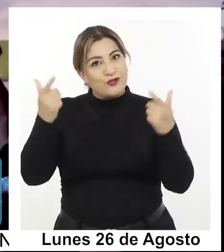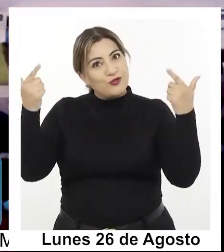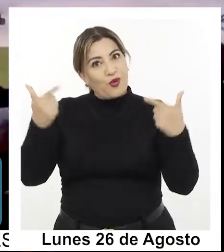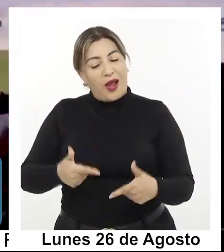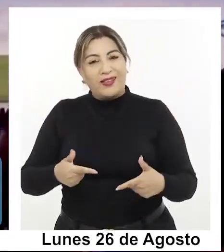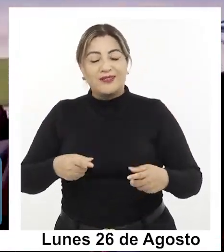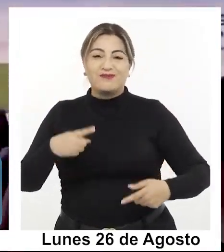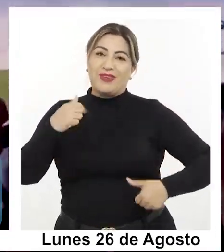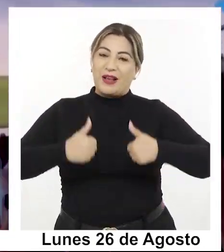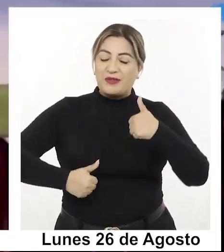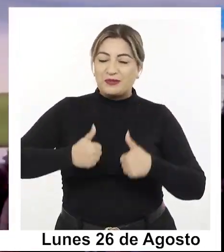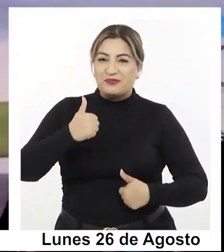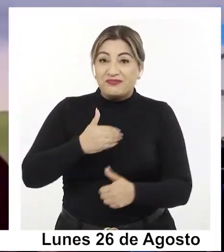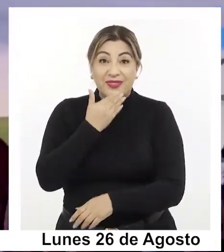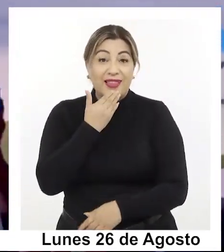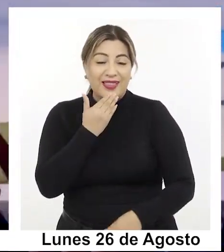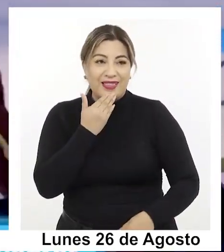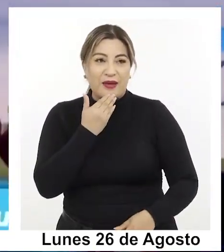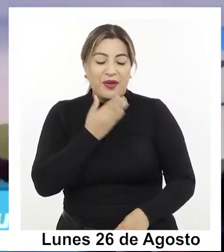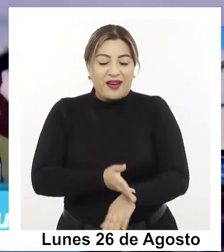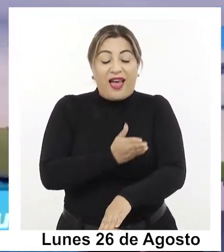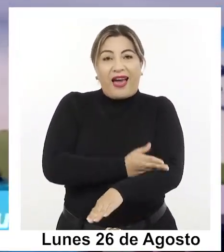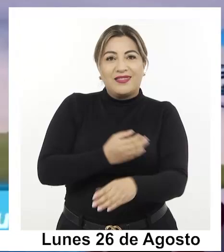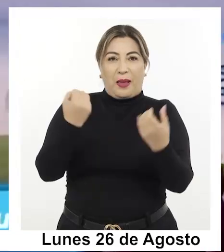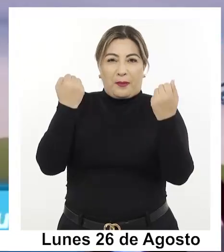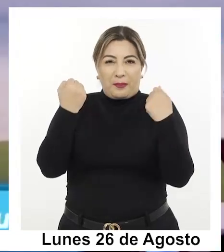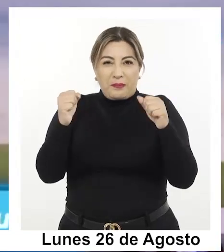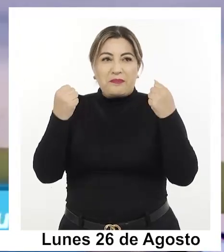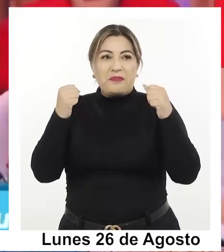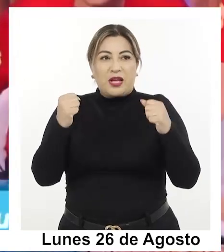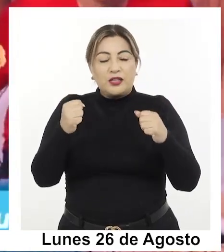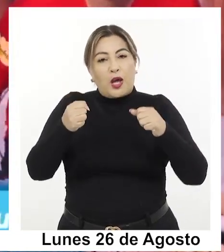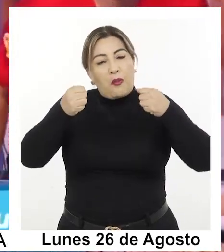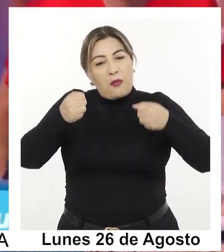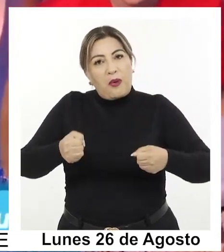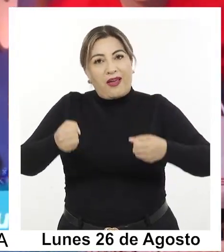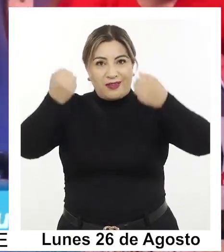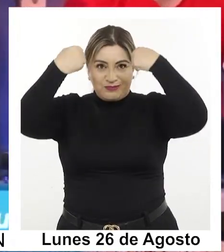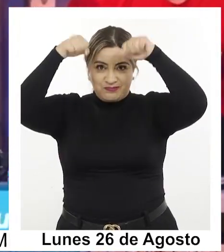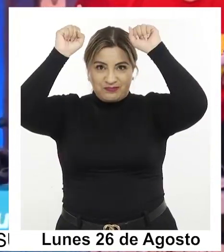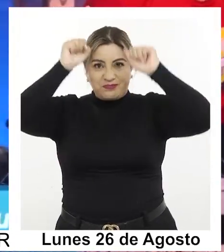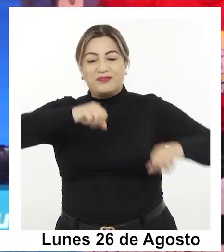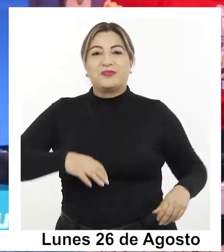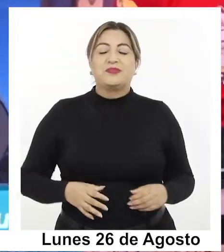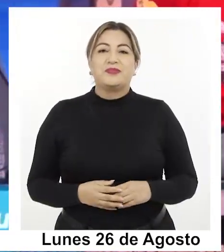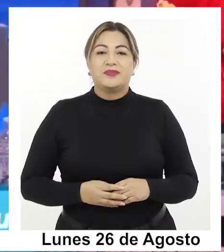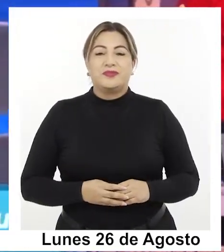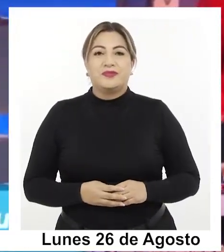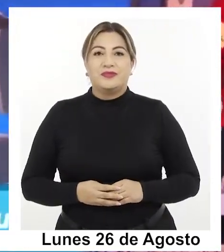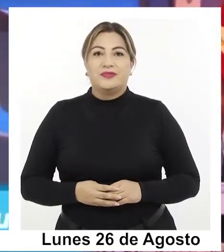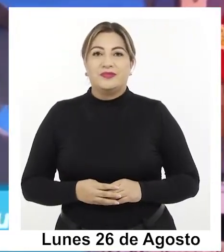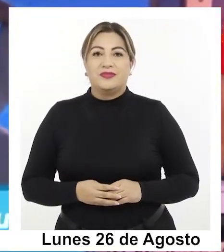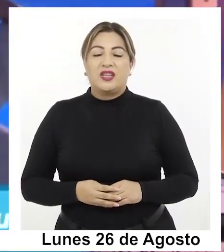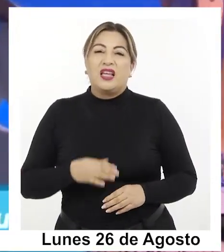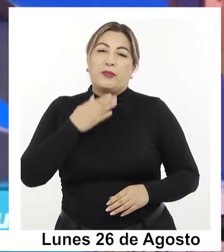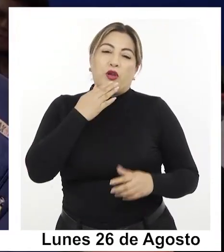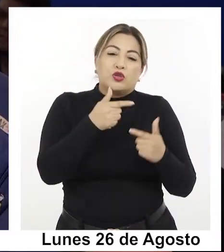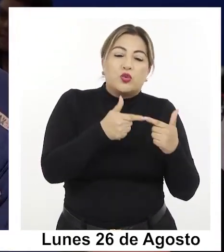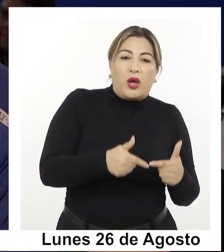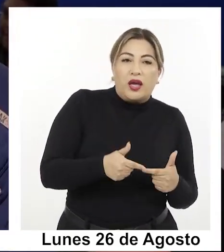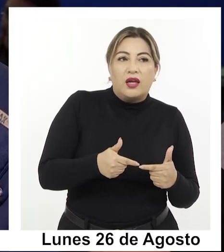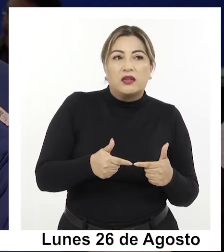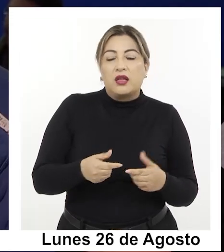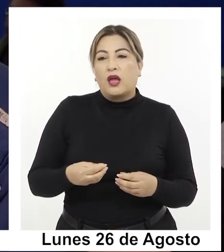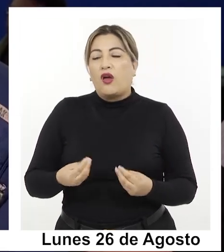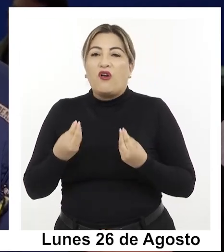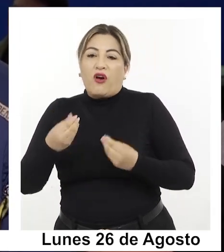en la competencia, aunque también la práctica le permitió alzarse con el triunfo. Una combinación de suerte, buenos